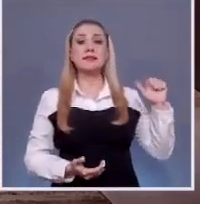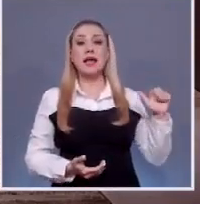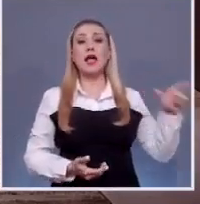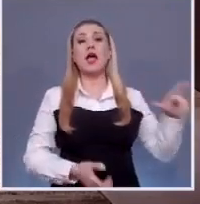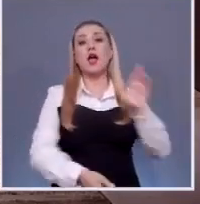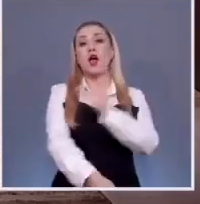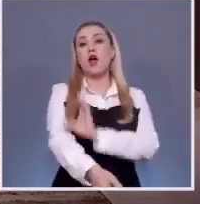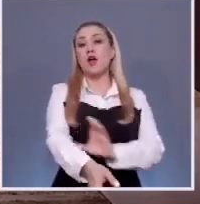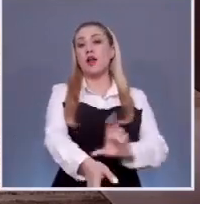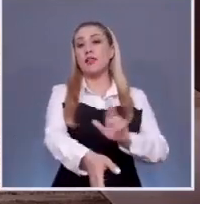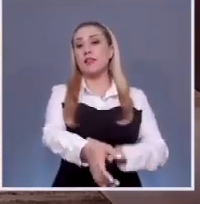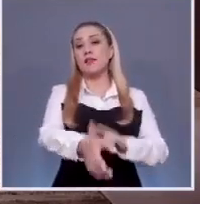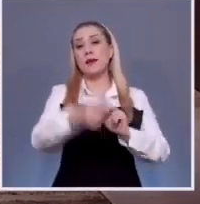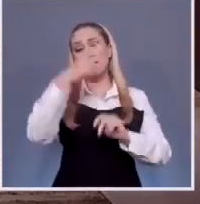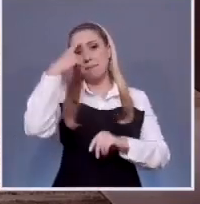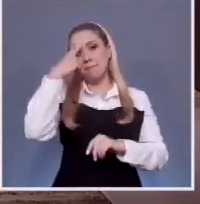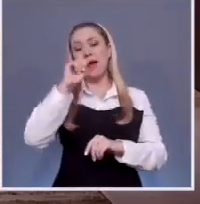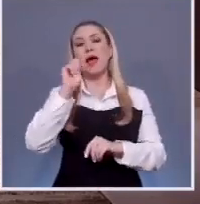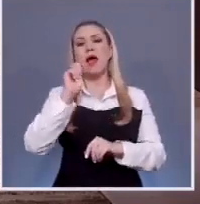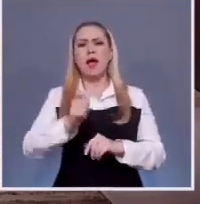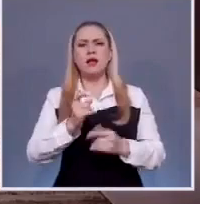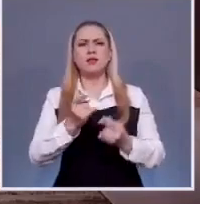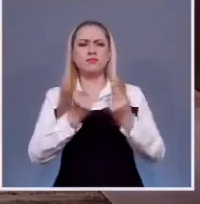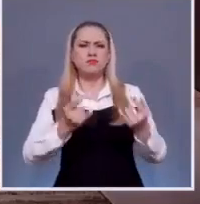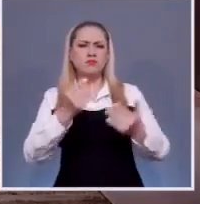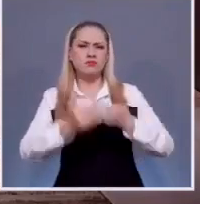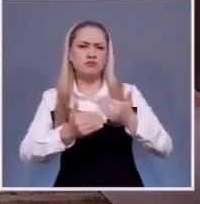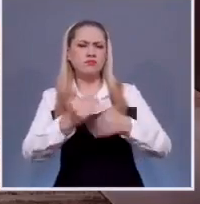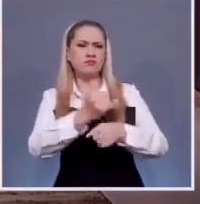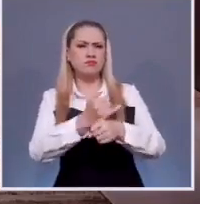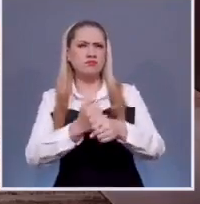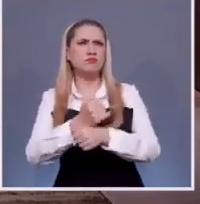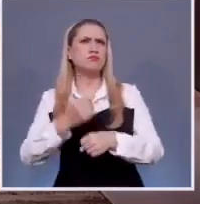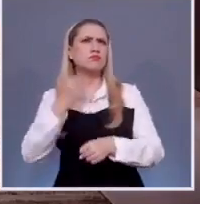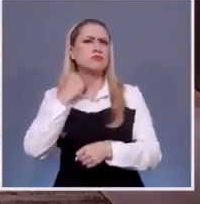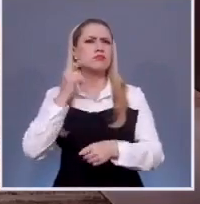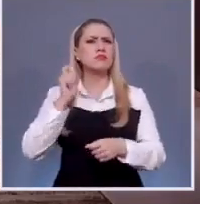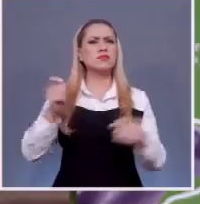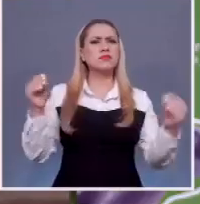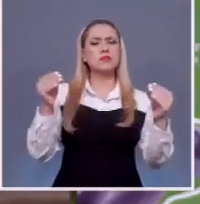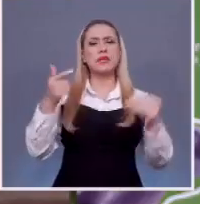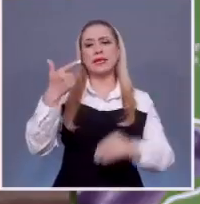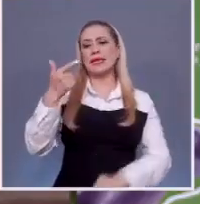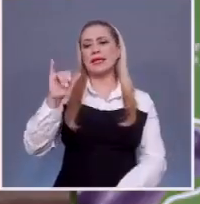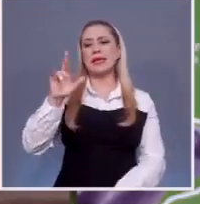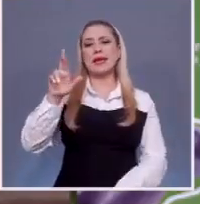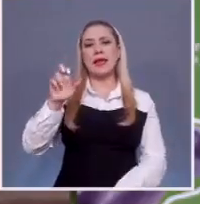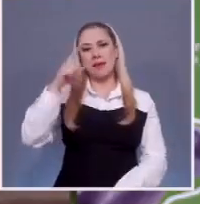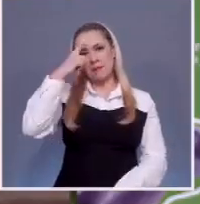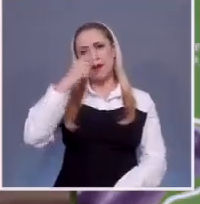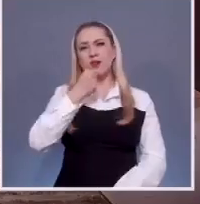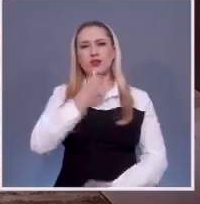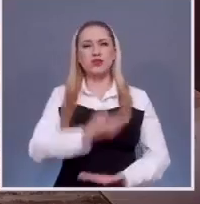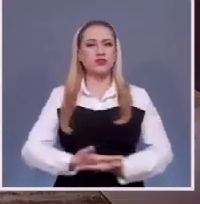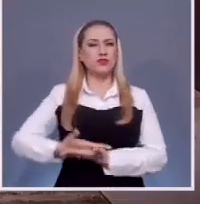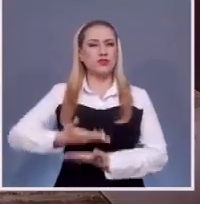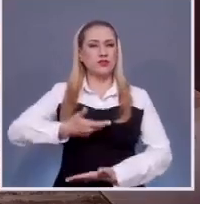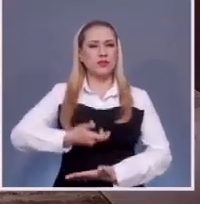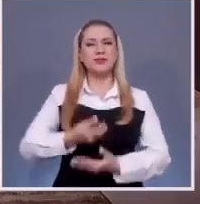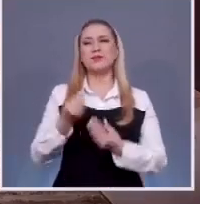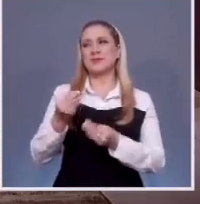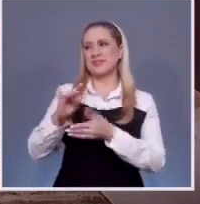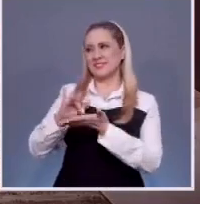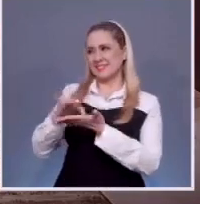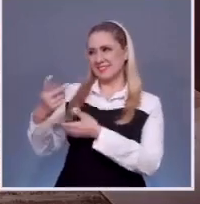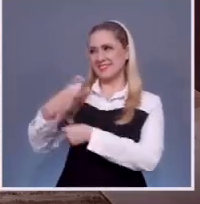área de documentación y litigio del Grupo de Información en Reproducción Elegida, GIRE. Muchísimas gracias por la invitación. Y también está con